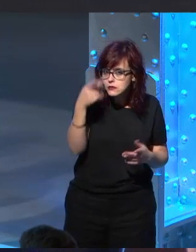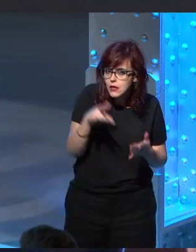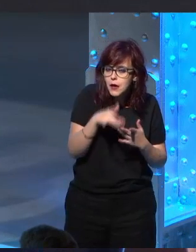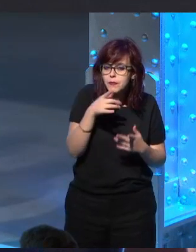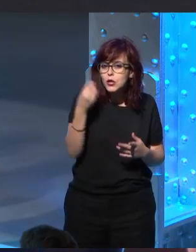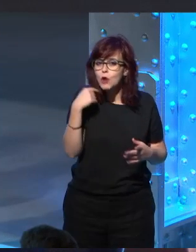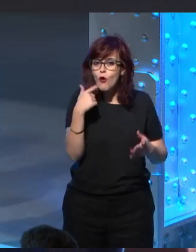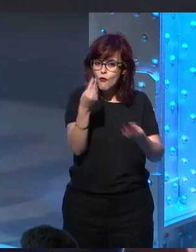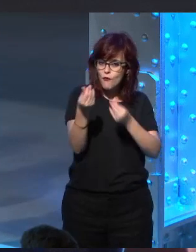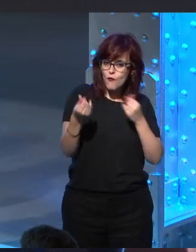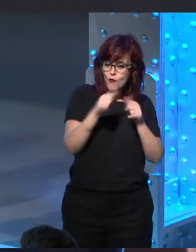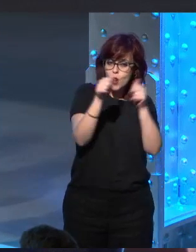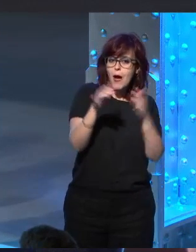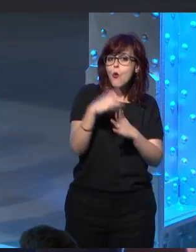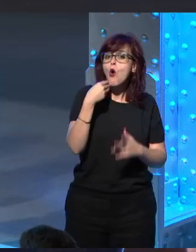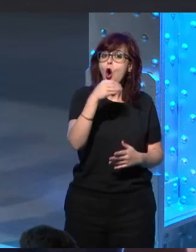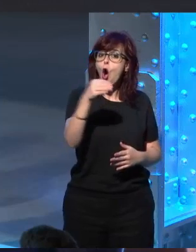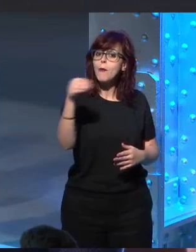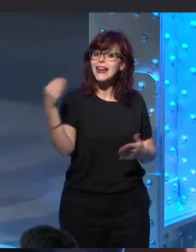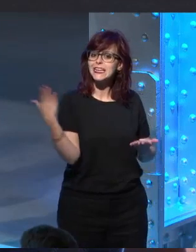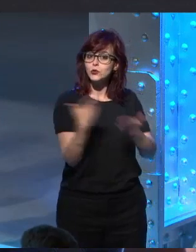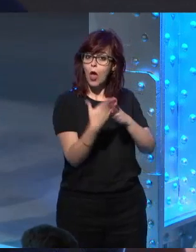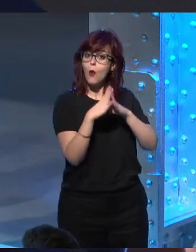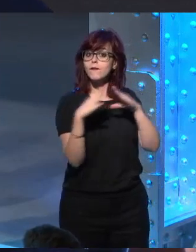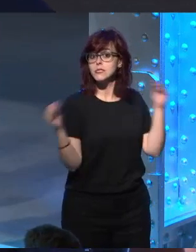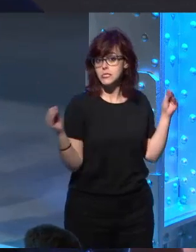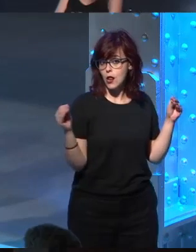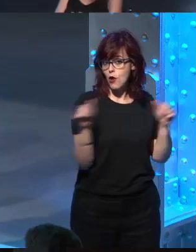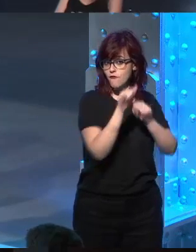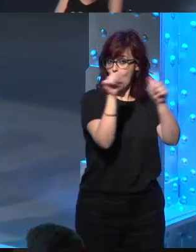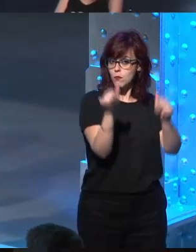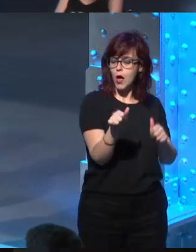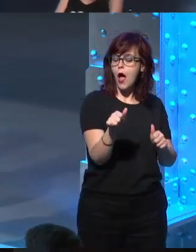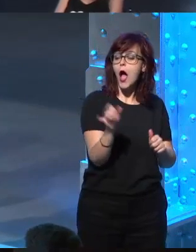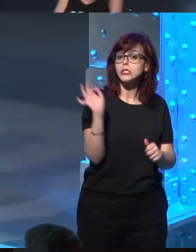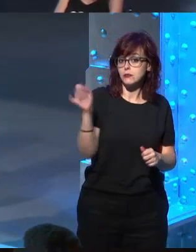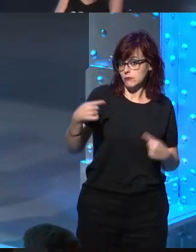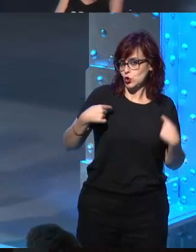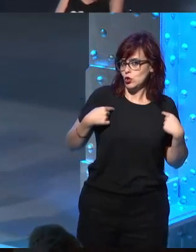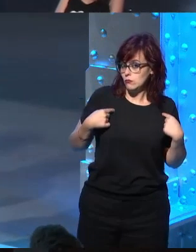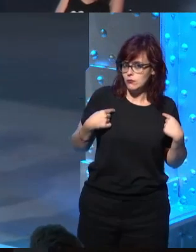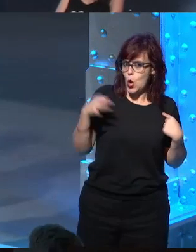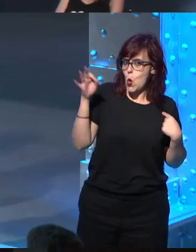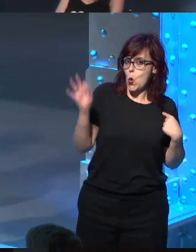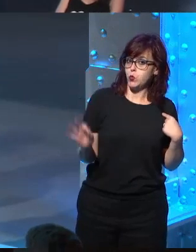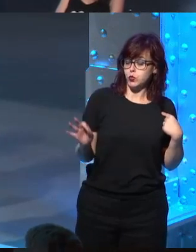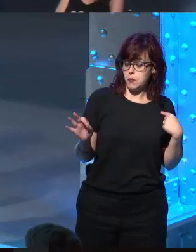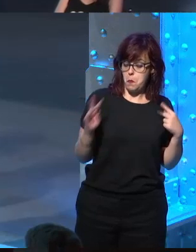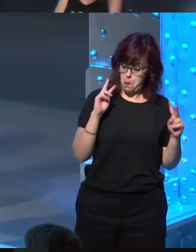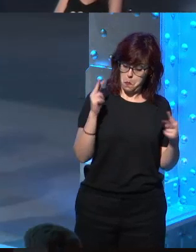por el estilo ha debido ser un joven estudiante universitario. Ese era yo. Justo. Claro, me quedé muy contento de mí